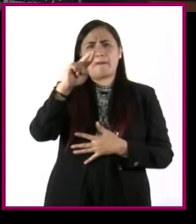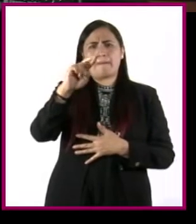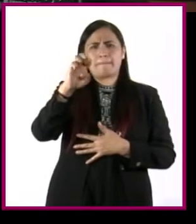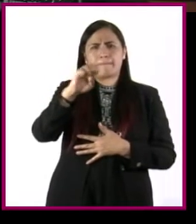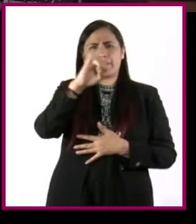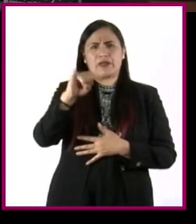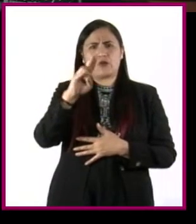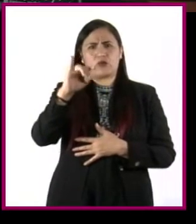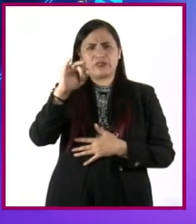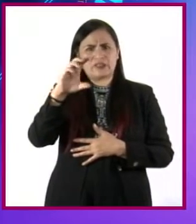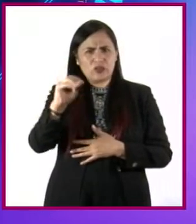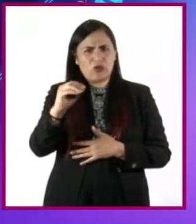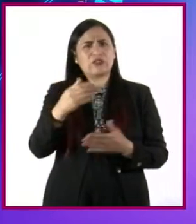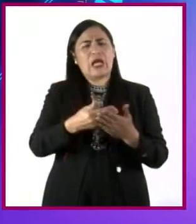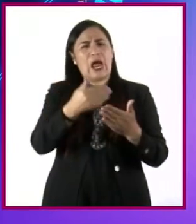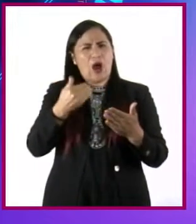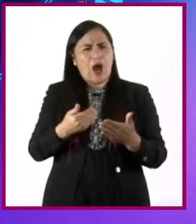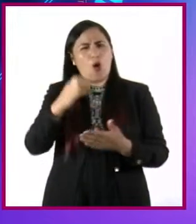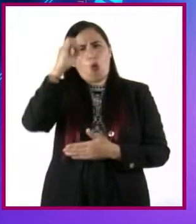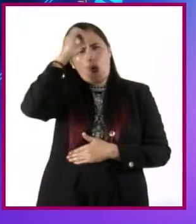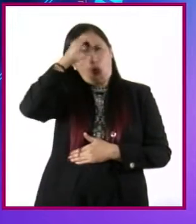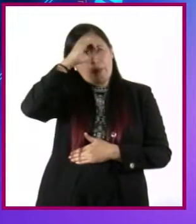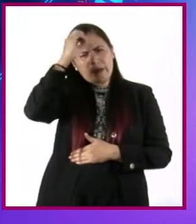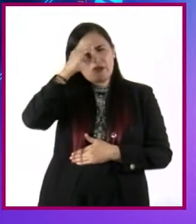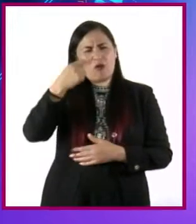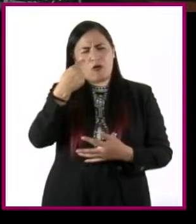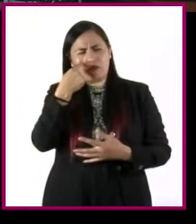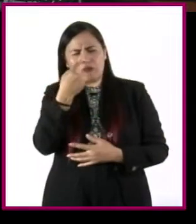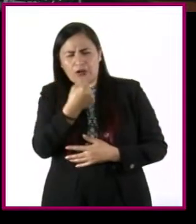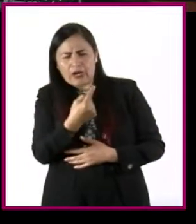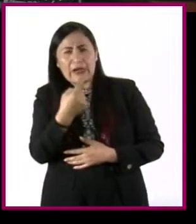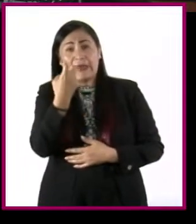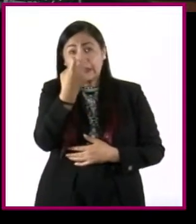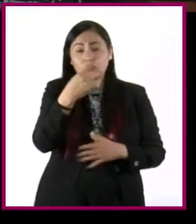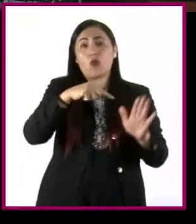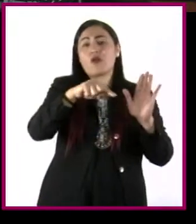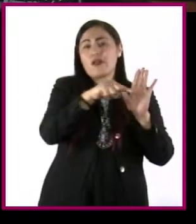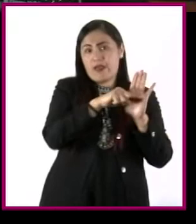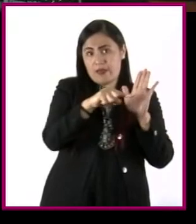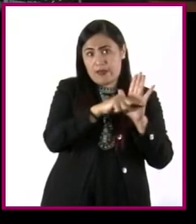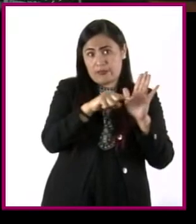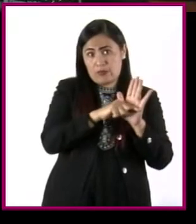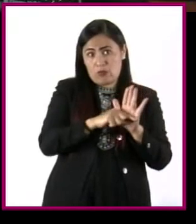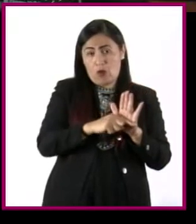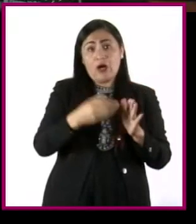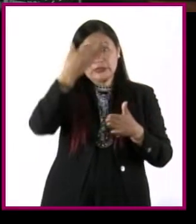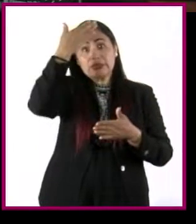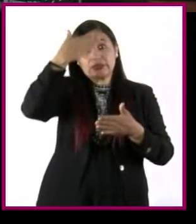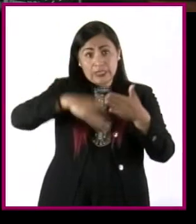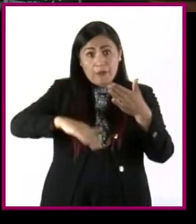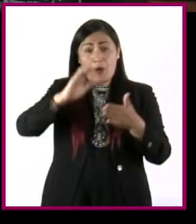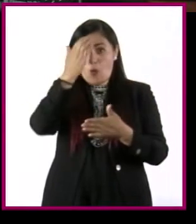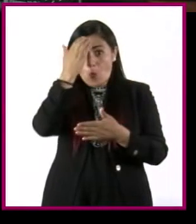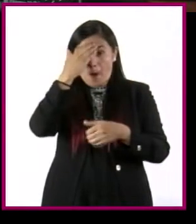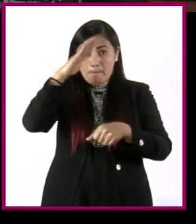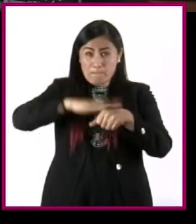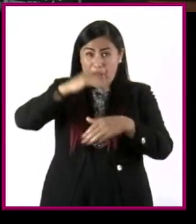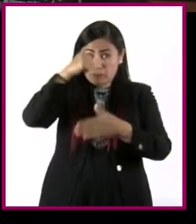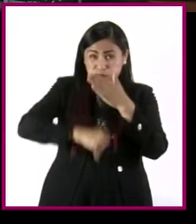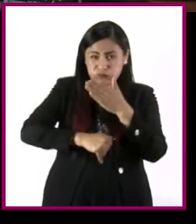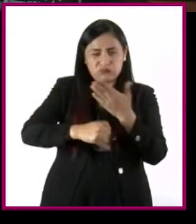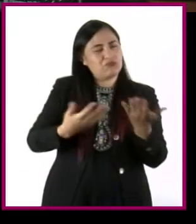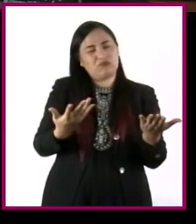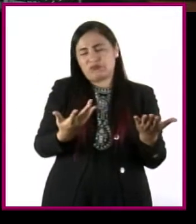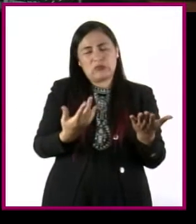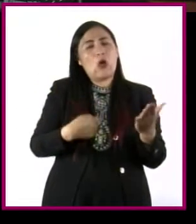un juicio u opinión, generalmente negativo, que se forma sin conocimiento ni motivo. Generalmente